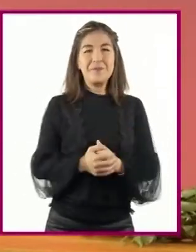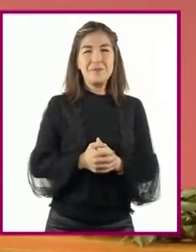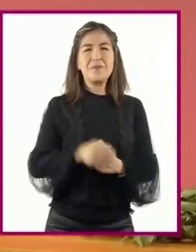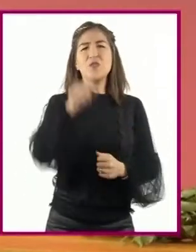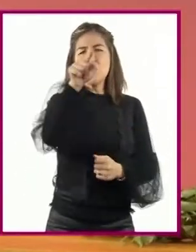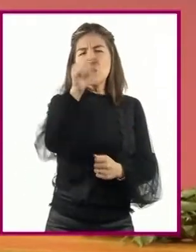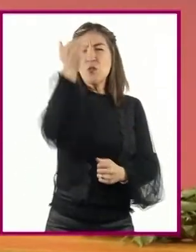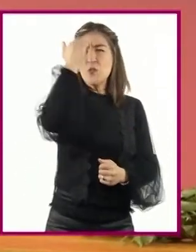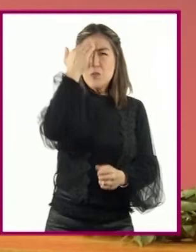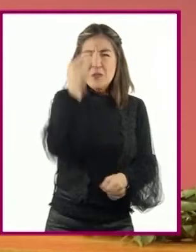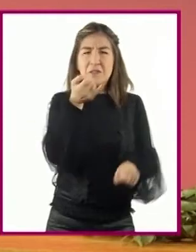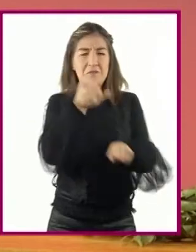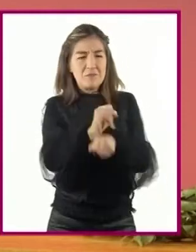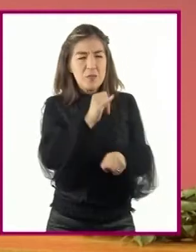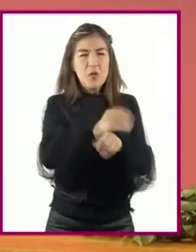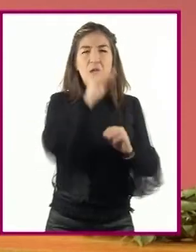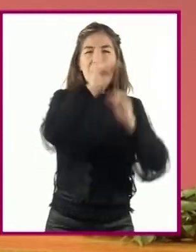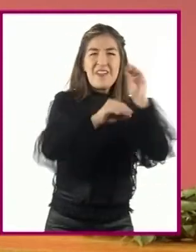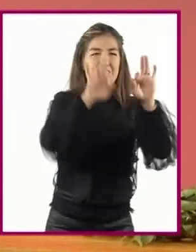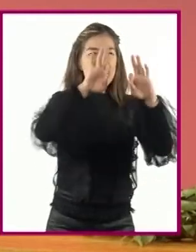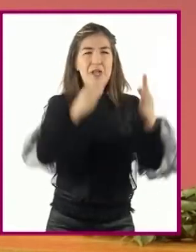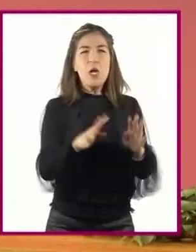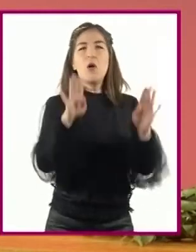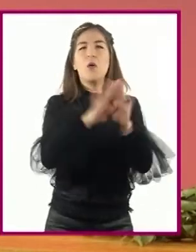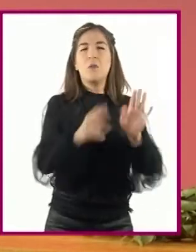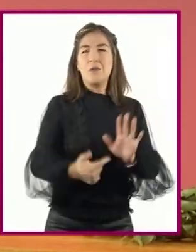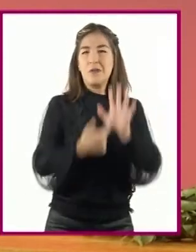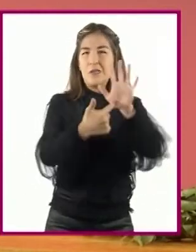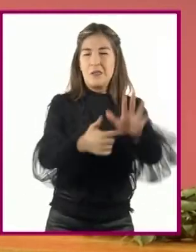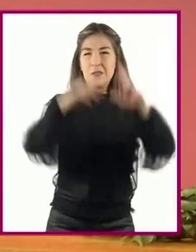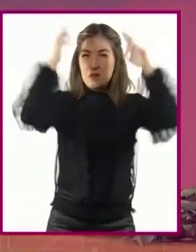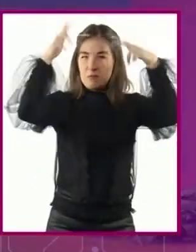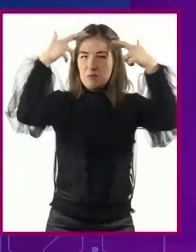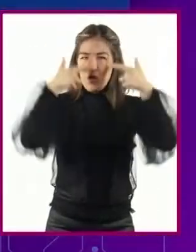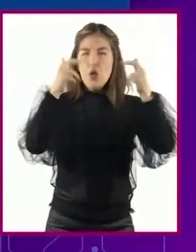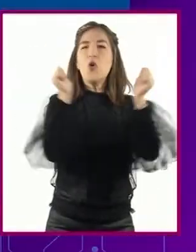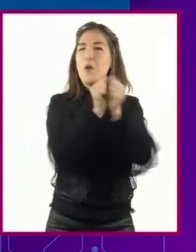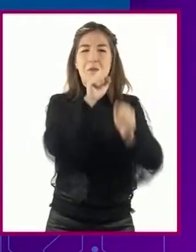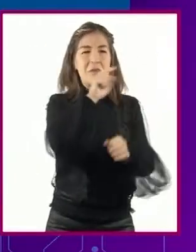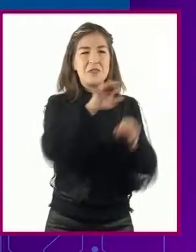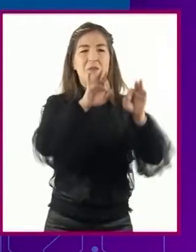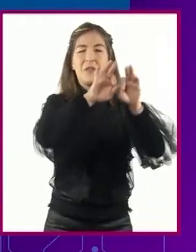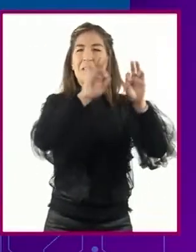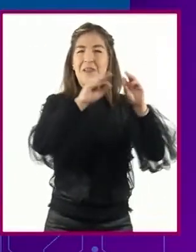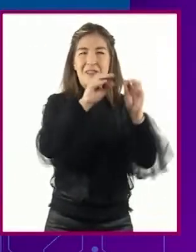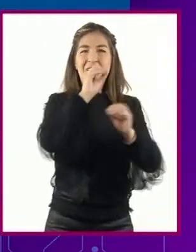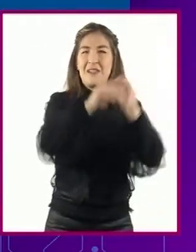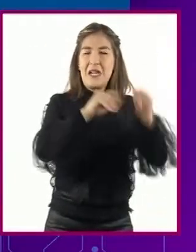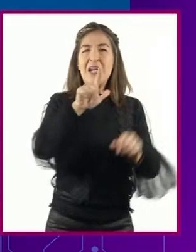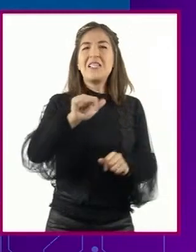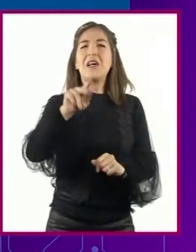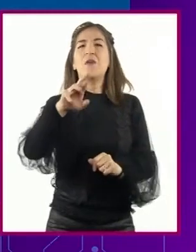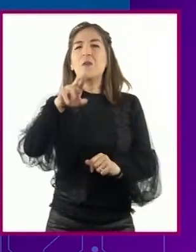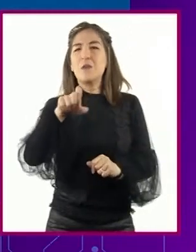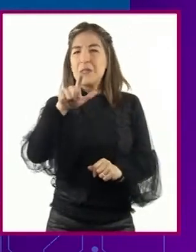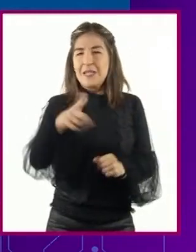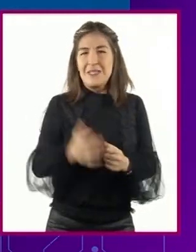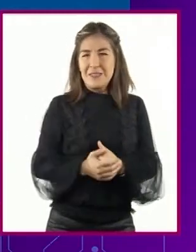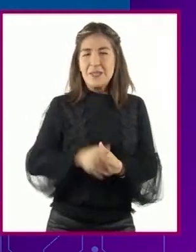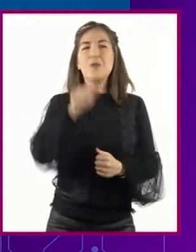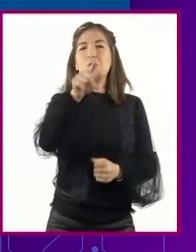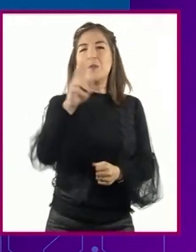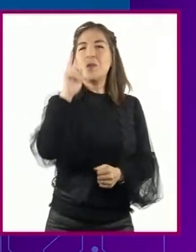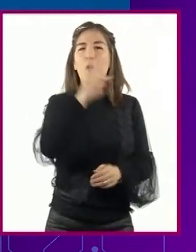¿Conoces alguna escultura que muestre a un personaje coronado con laureles? ¿Has visto o leído